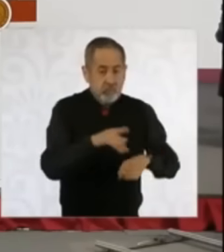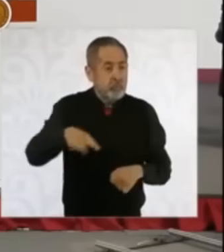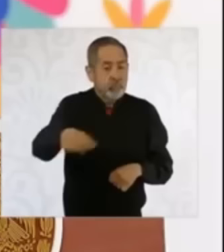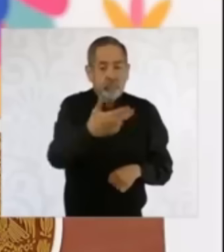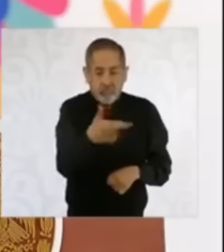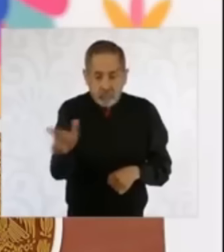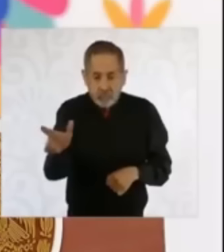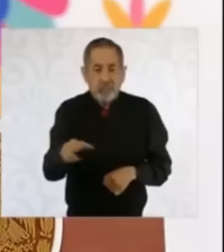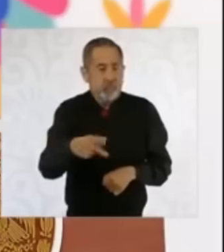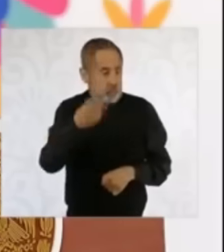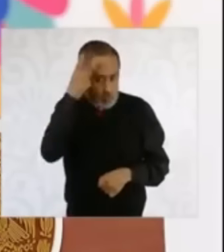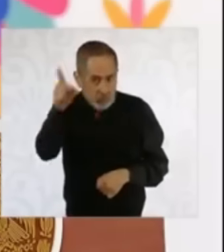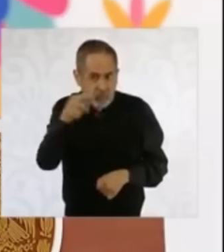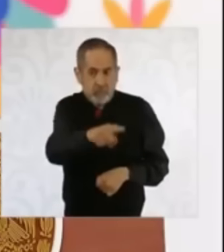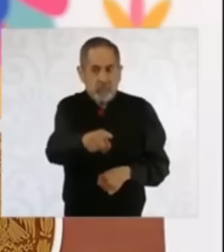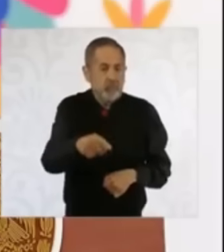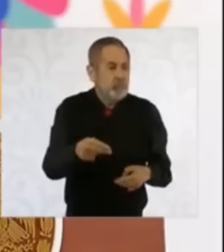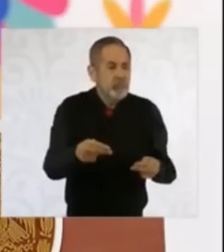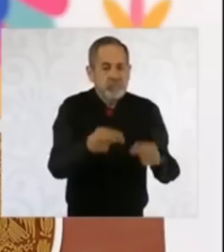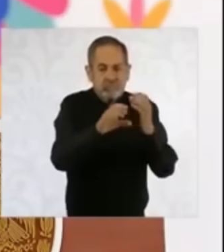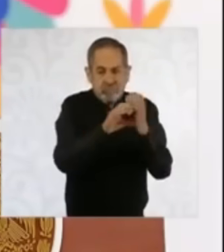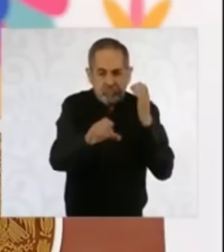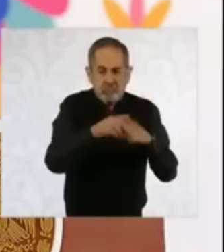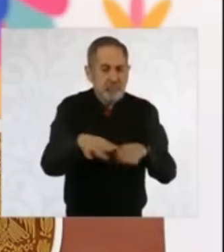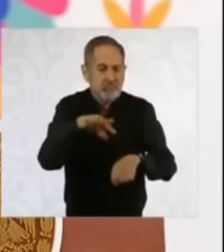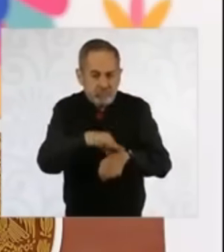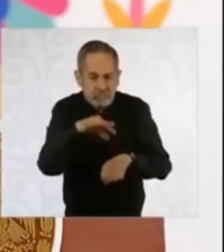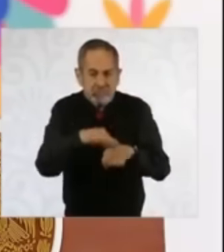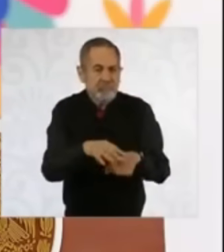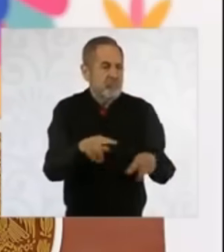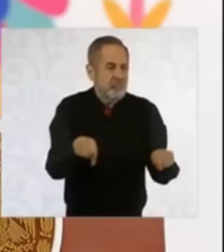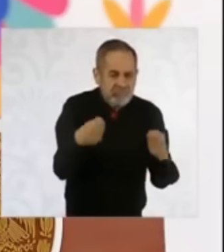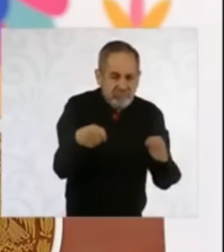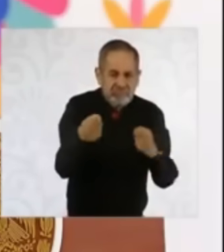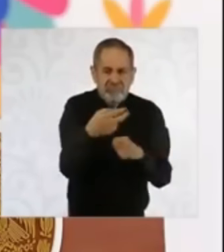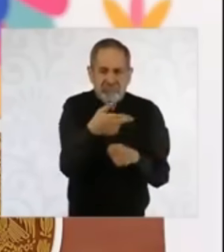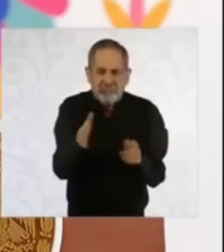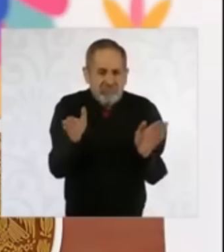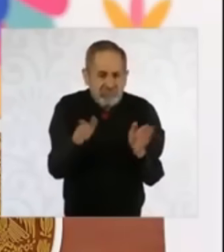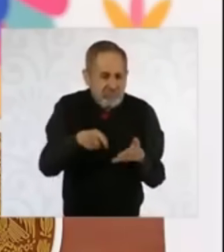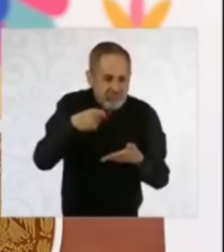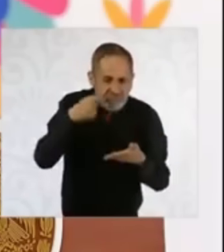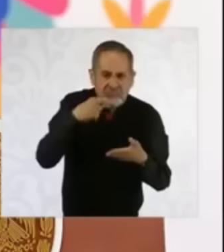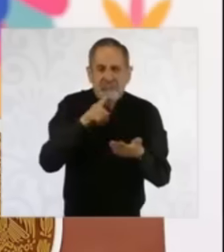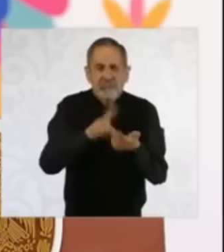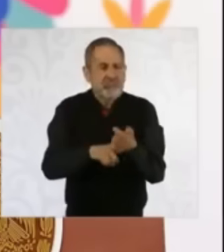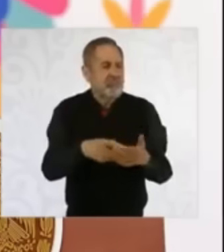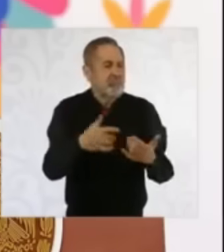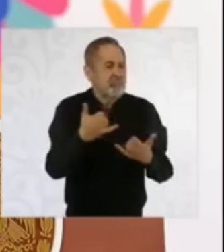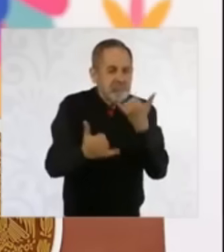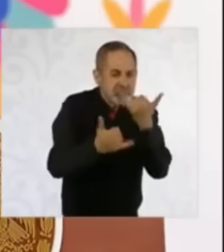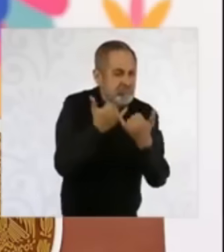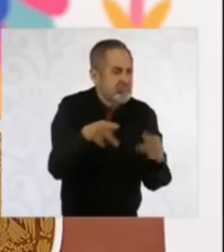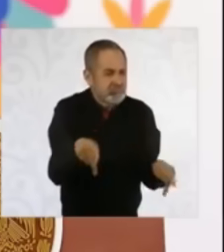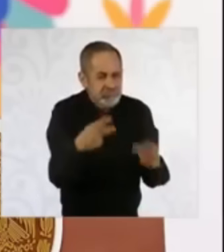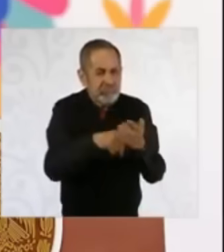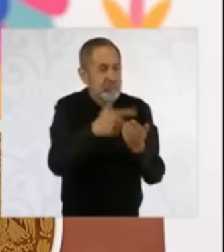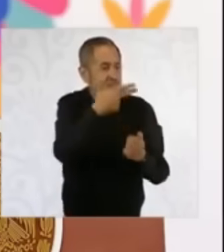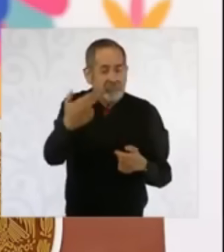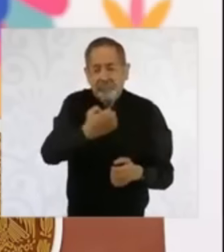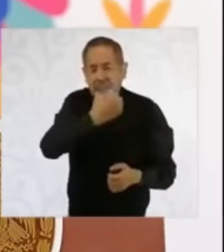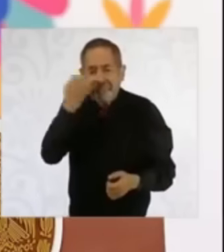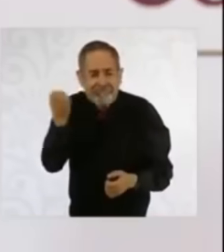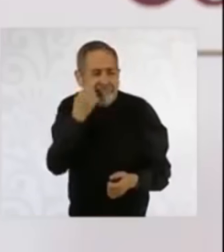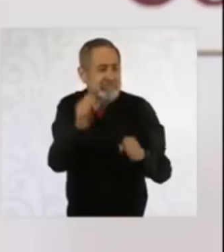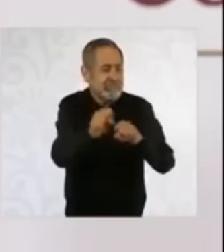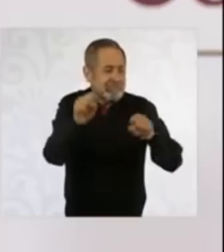importante es que tienen el pago seguro serán en total 27 días de pago así van los pagos el día el viernes 15